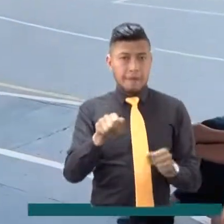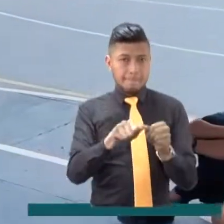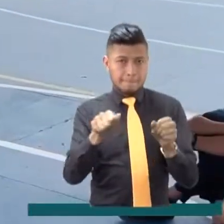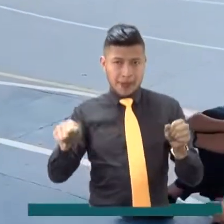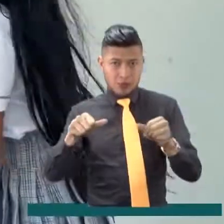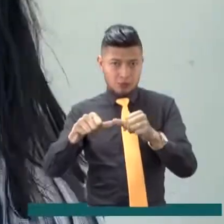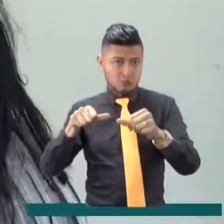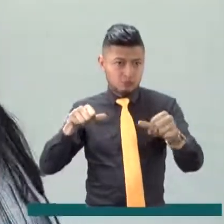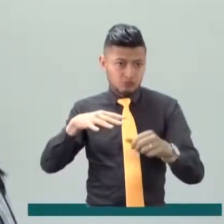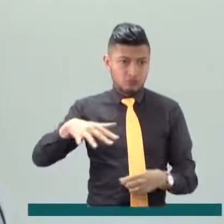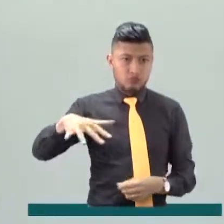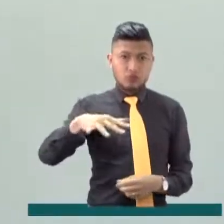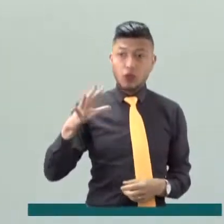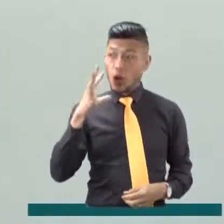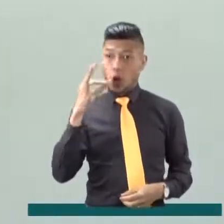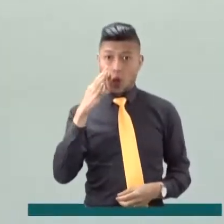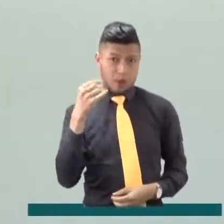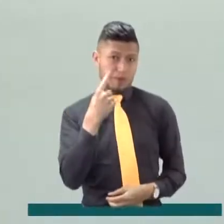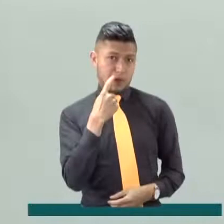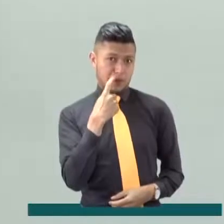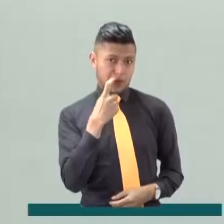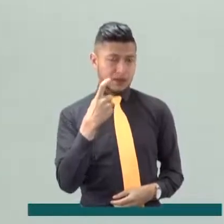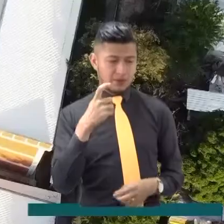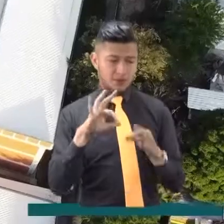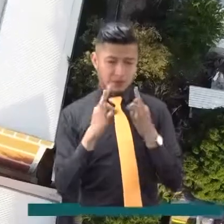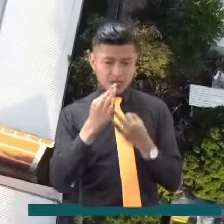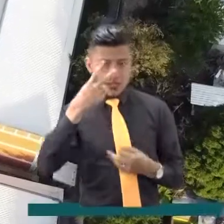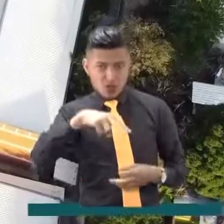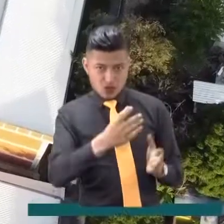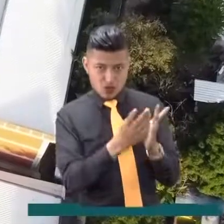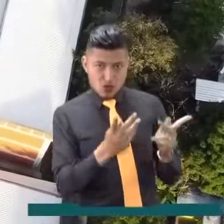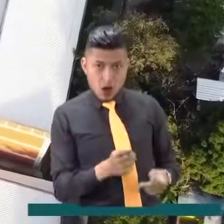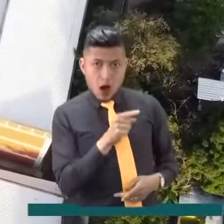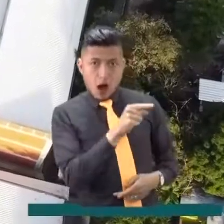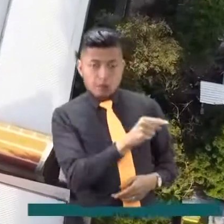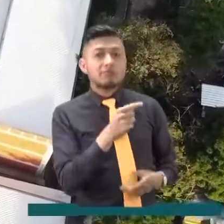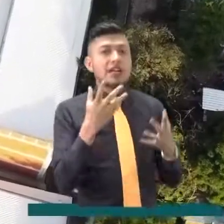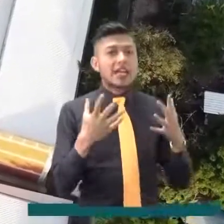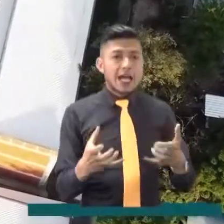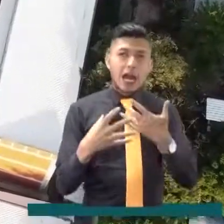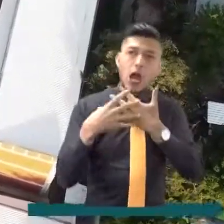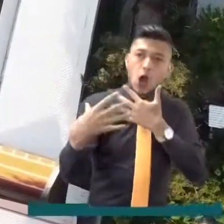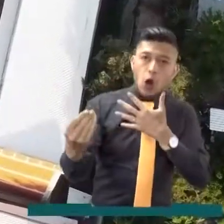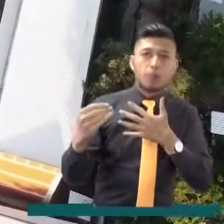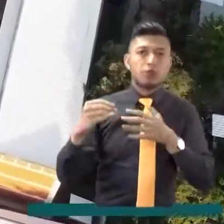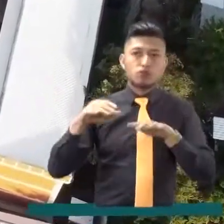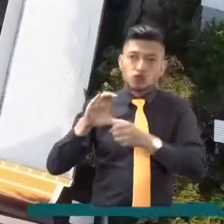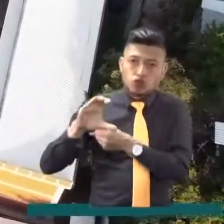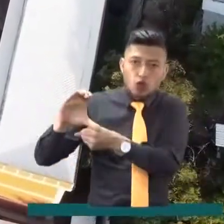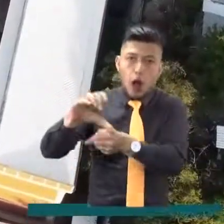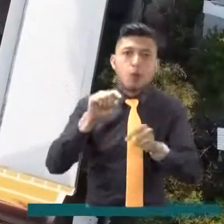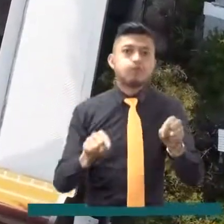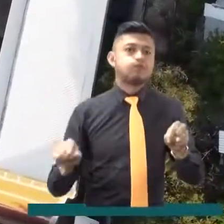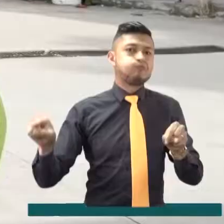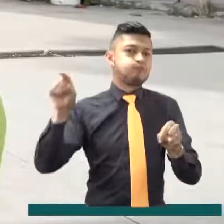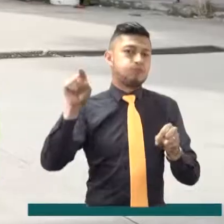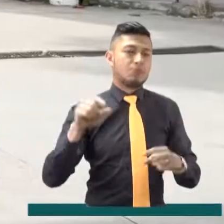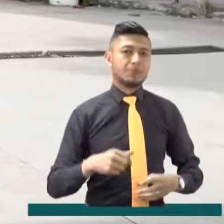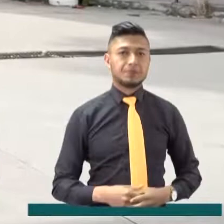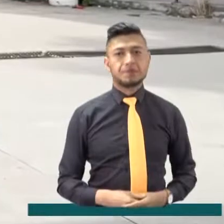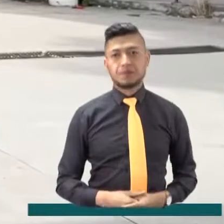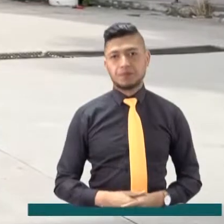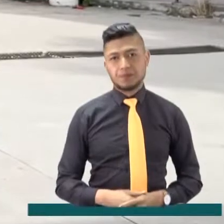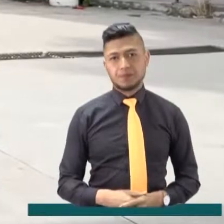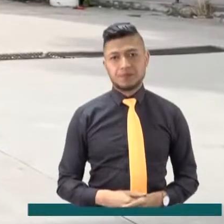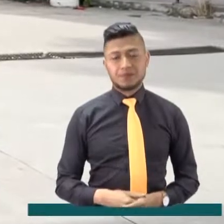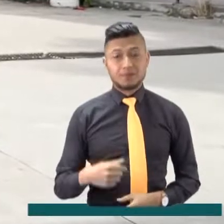metros cuadrados. José Caquimbo es padre de familia y cree que esta iniciativa debería replicarse en todas las ciudades. Me